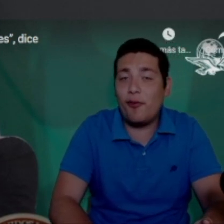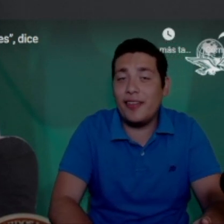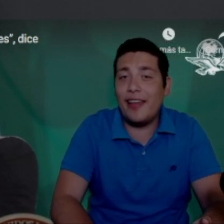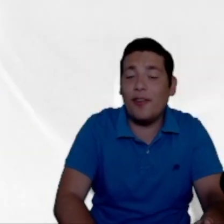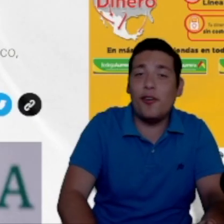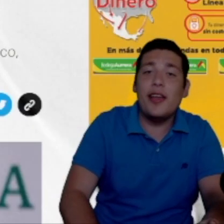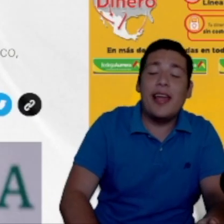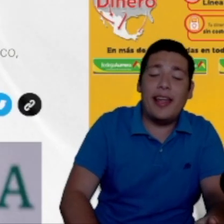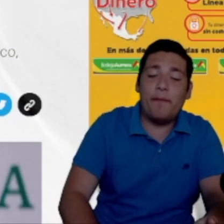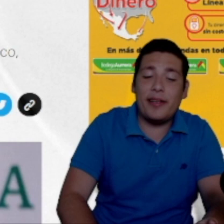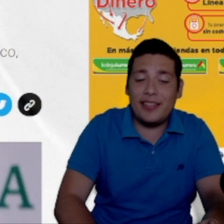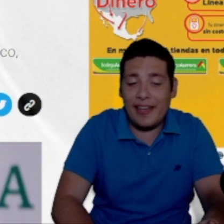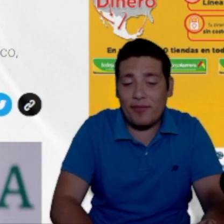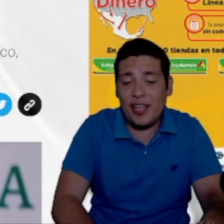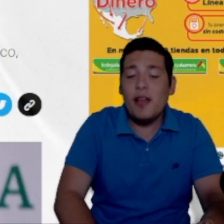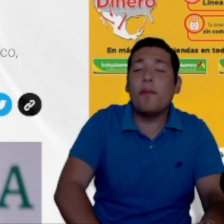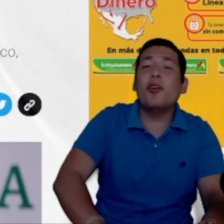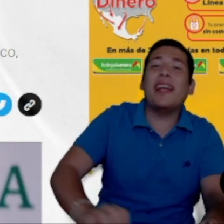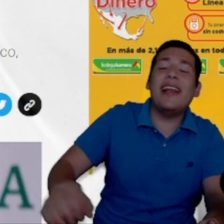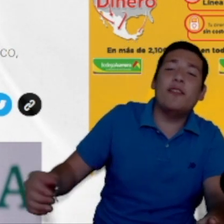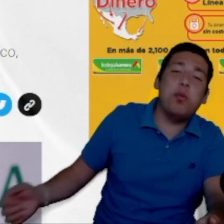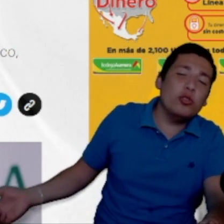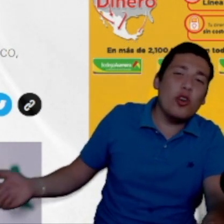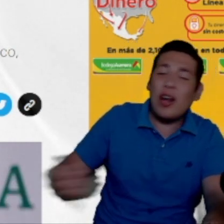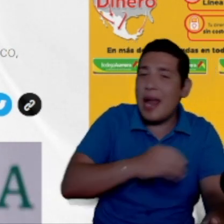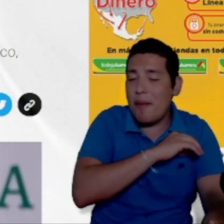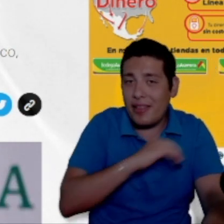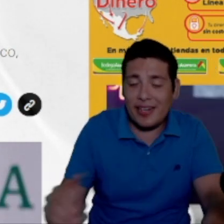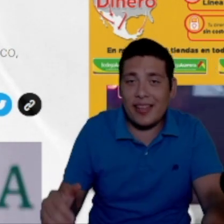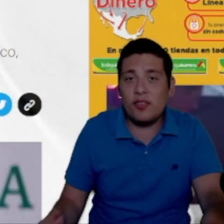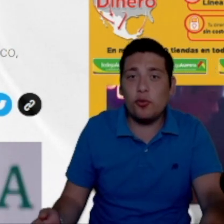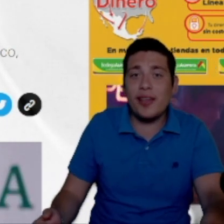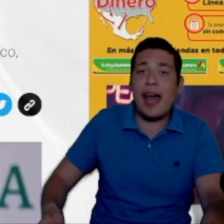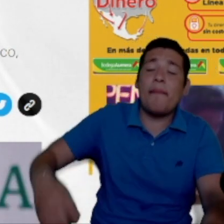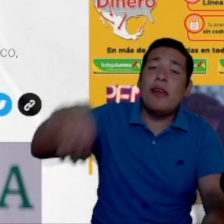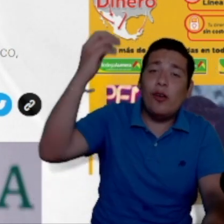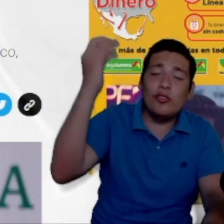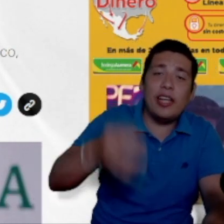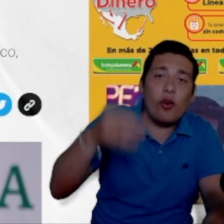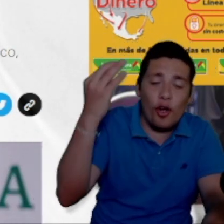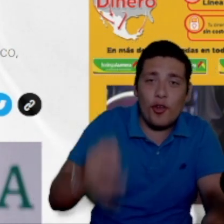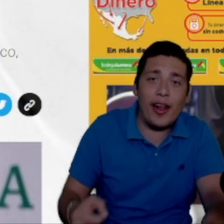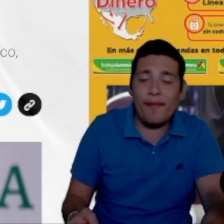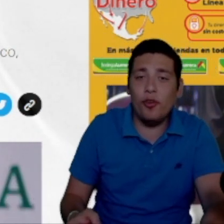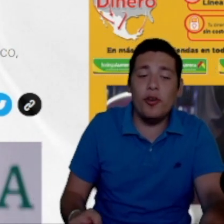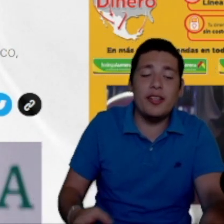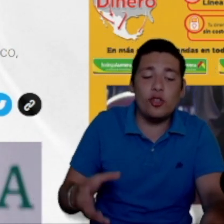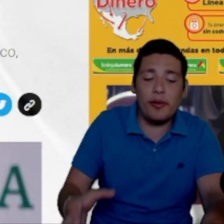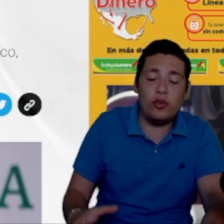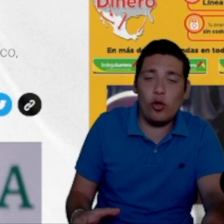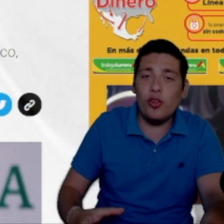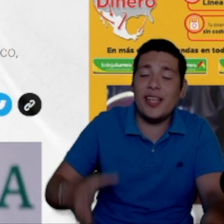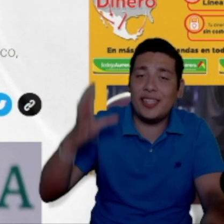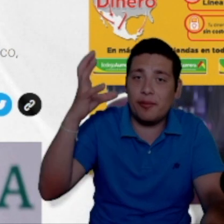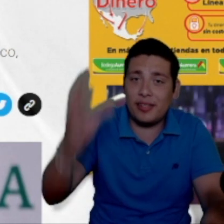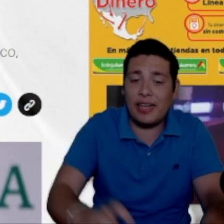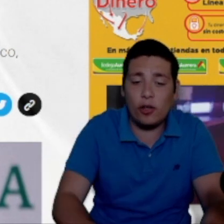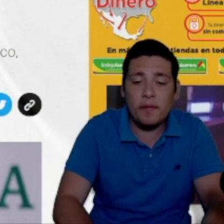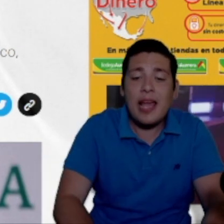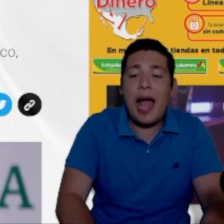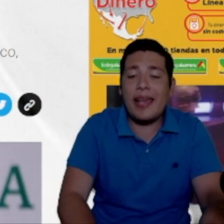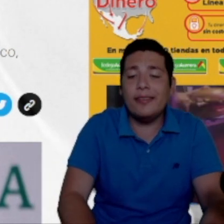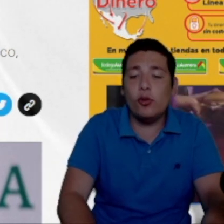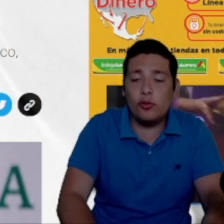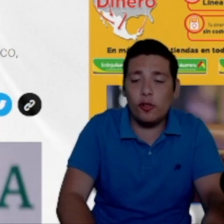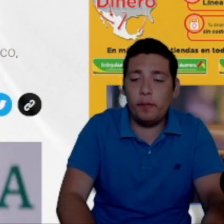que dijo el día de hoy el presidente, porque les puso la madrina de su vida, los dejó llorando y sobre todo